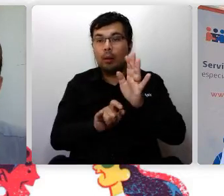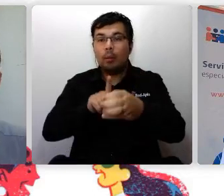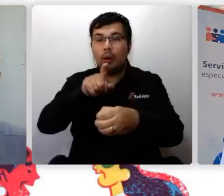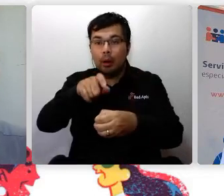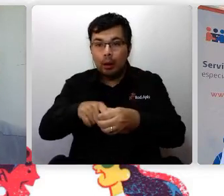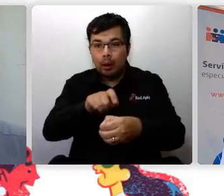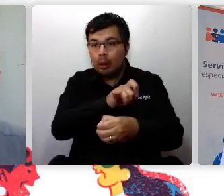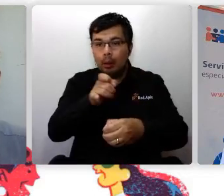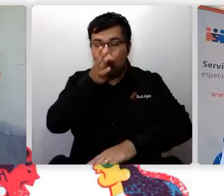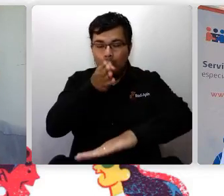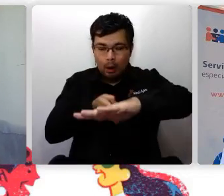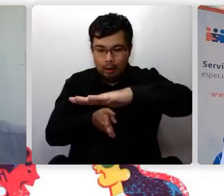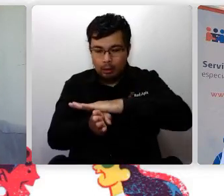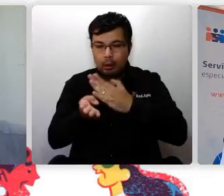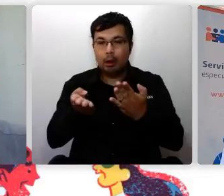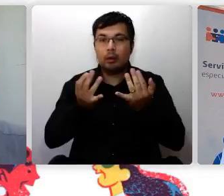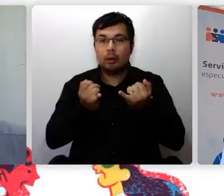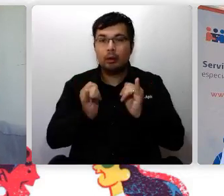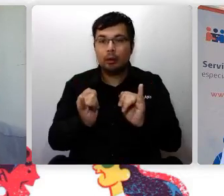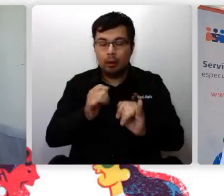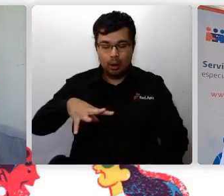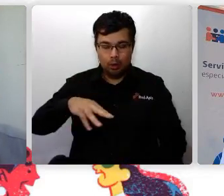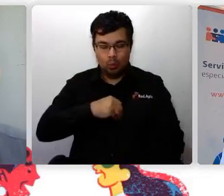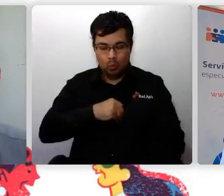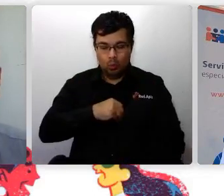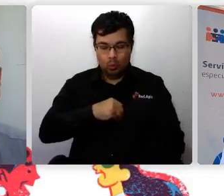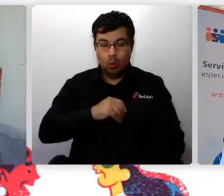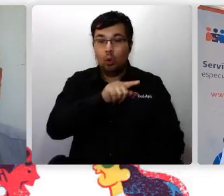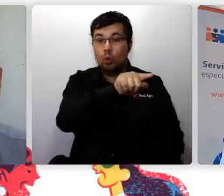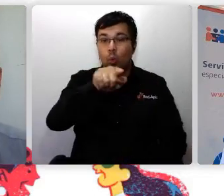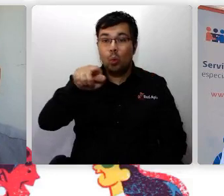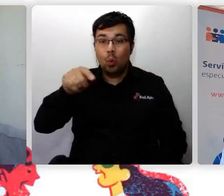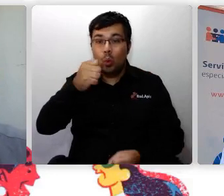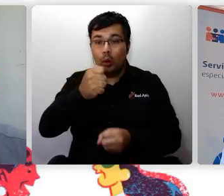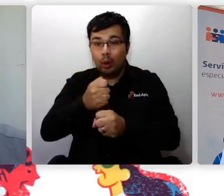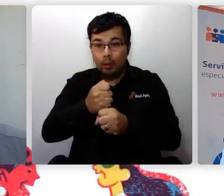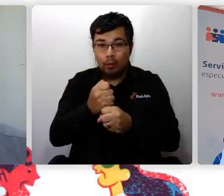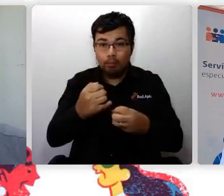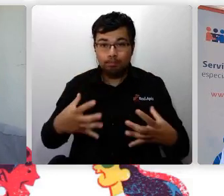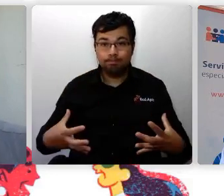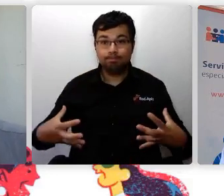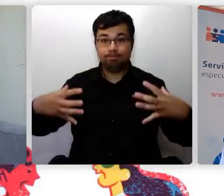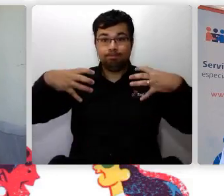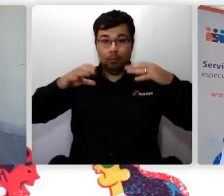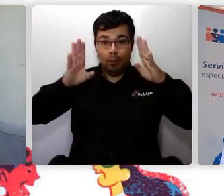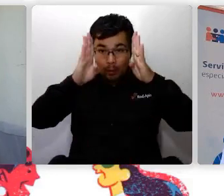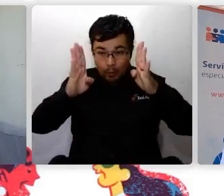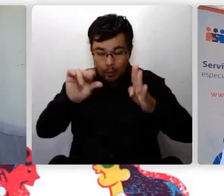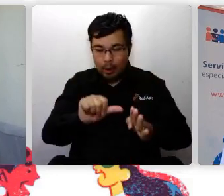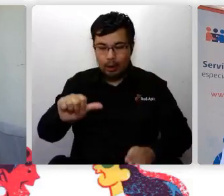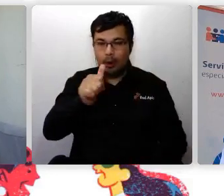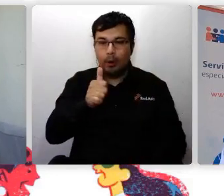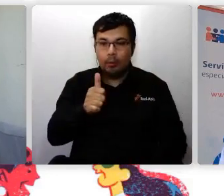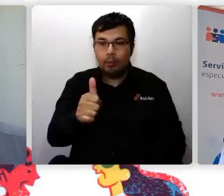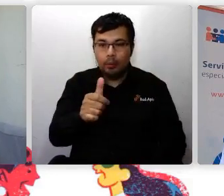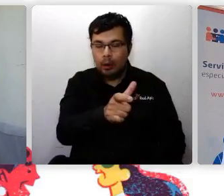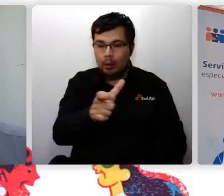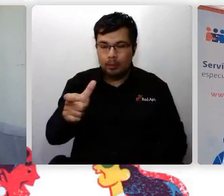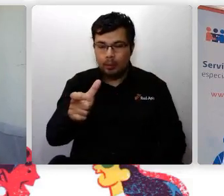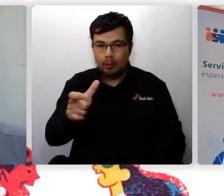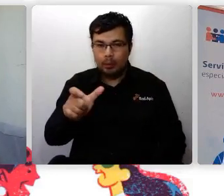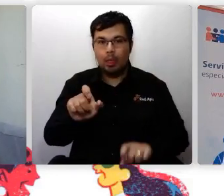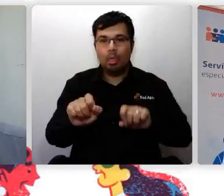información. Así que también está en nuestra labor seguir en las redes sociales a la Defensoría del Contribuyente. Exacto. Mira que nos cuenta Patricia Pinto, Iván.